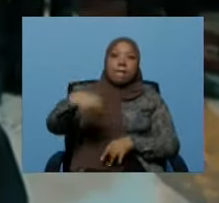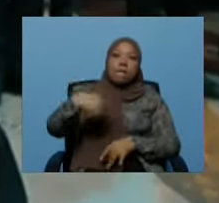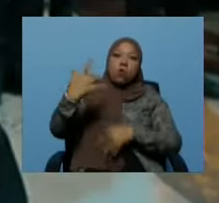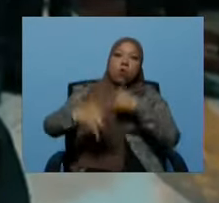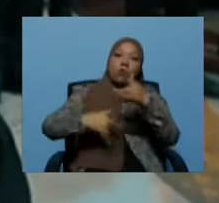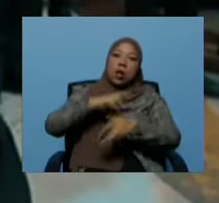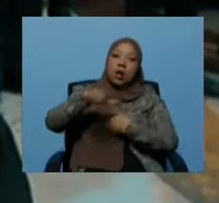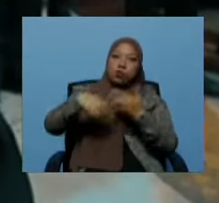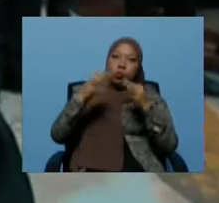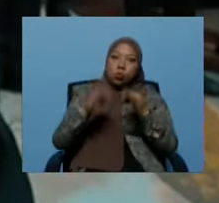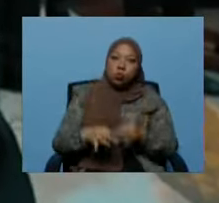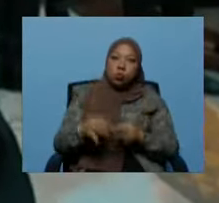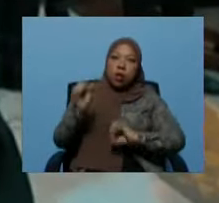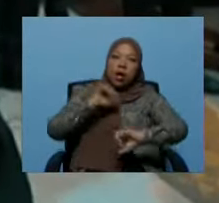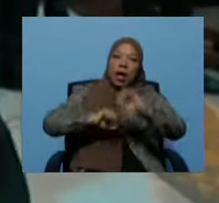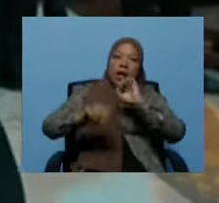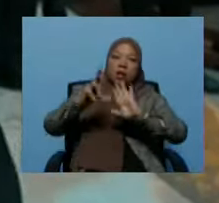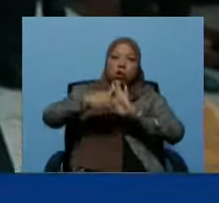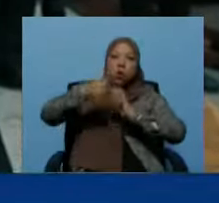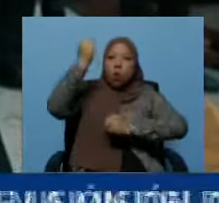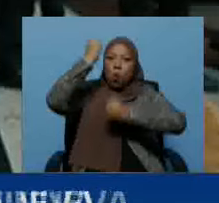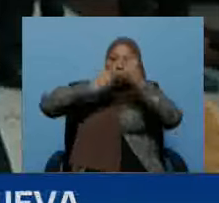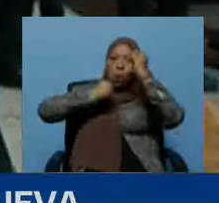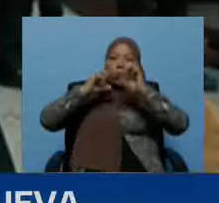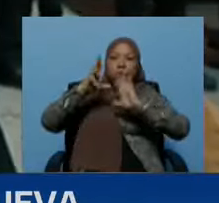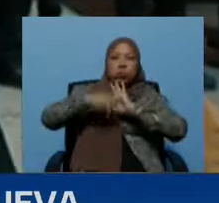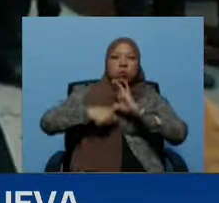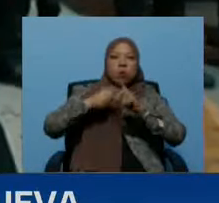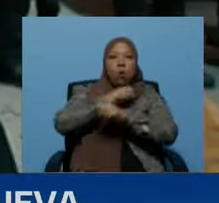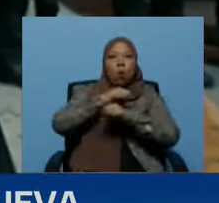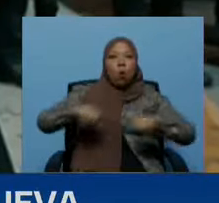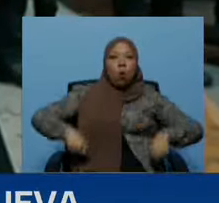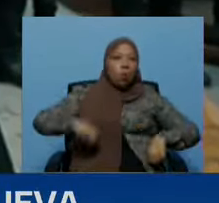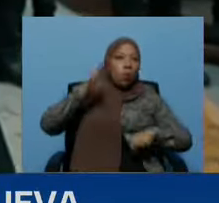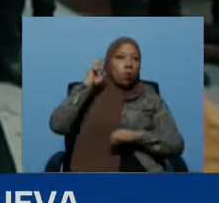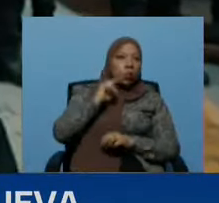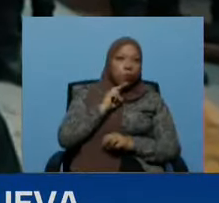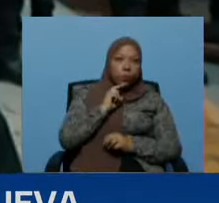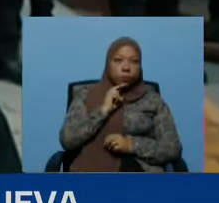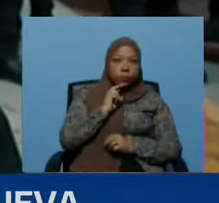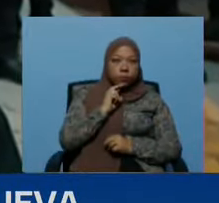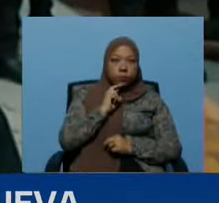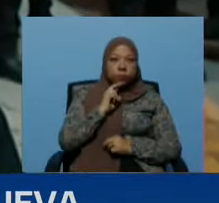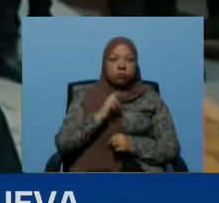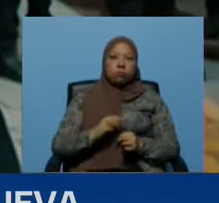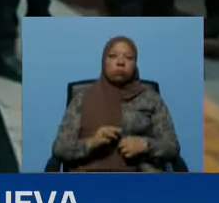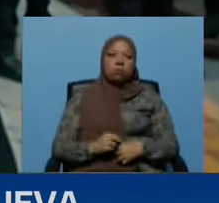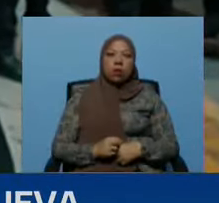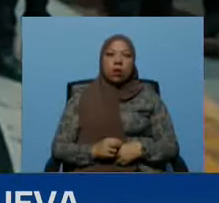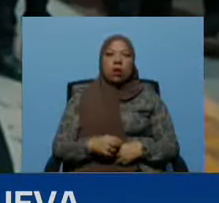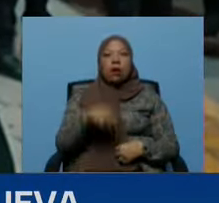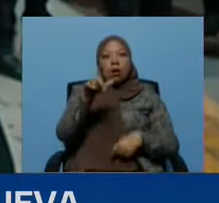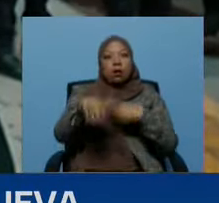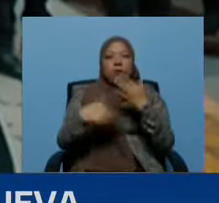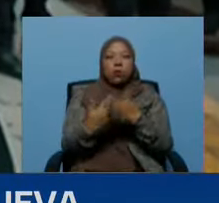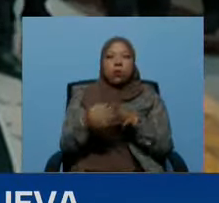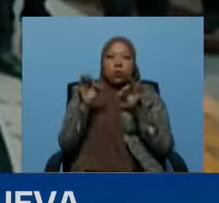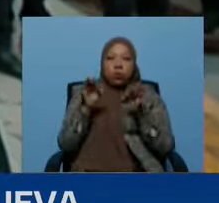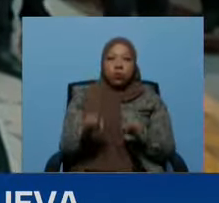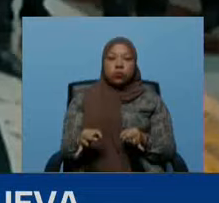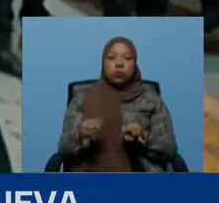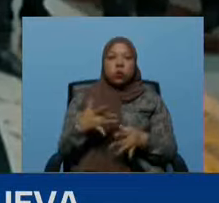Comando Nacional Antiextorsión y Secuestro de la Guardia Nacional Bolivariana. Mi comandante en jefe,